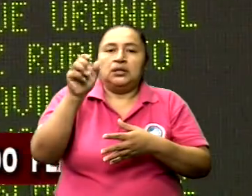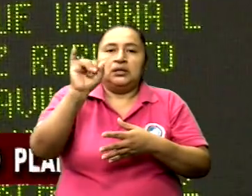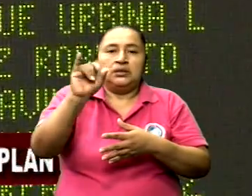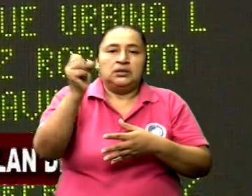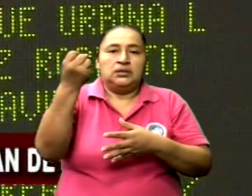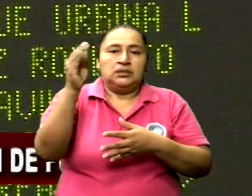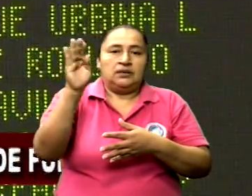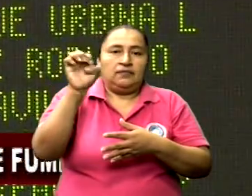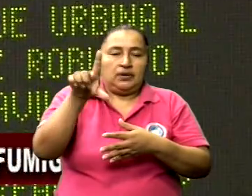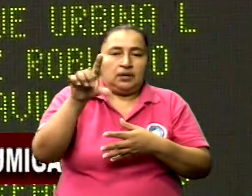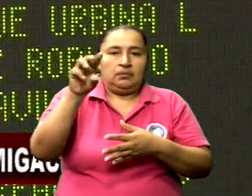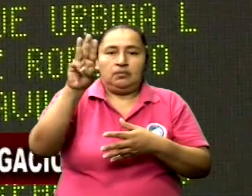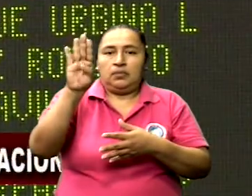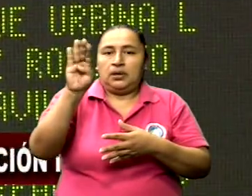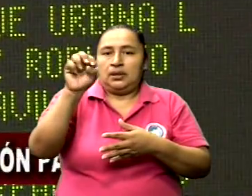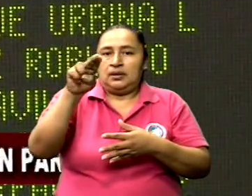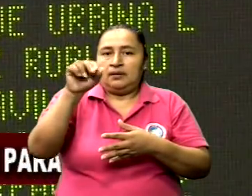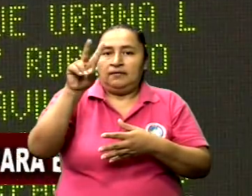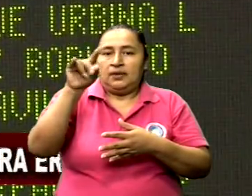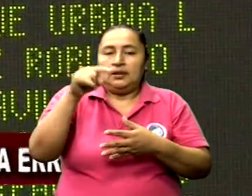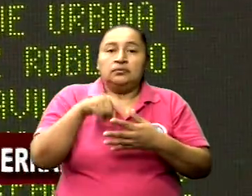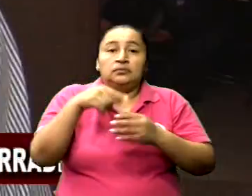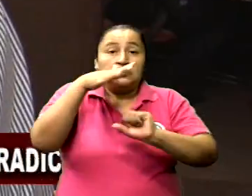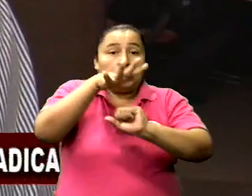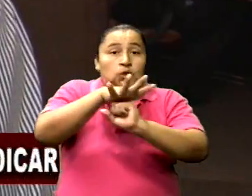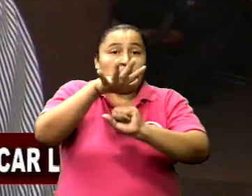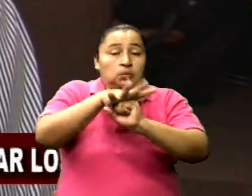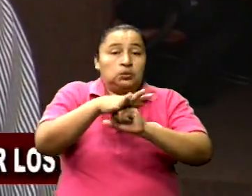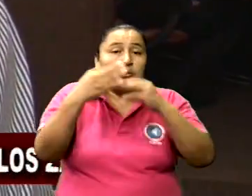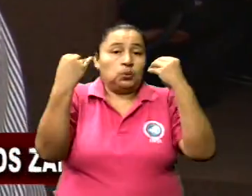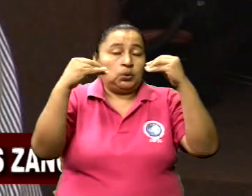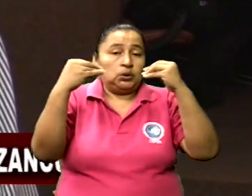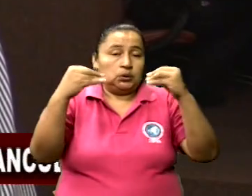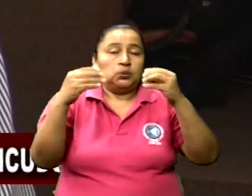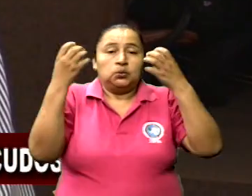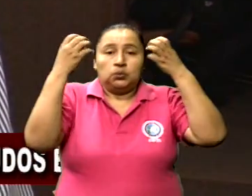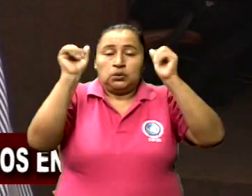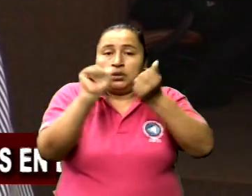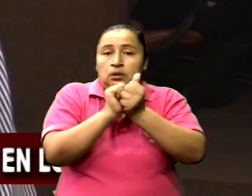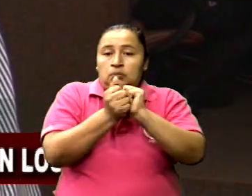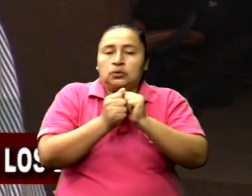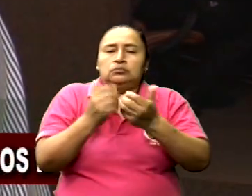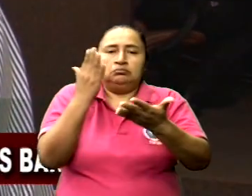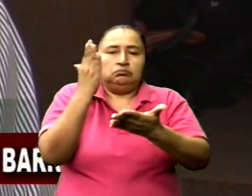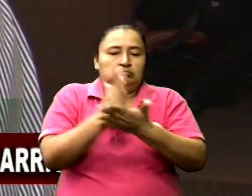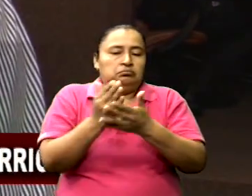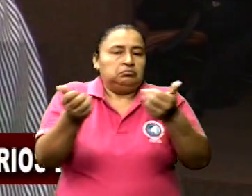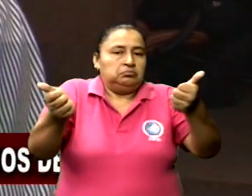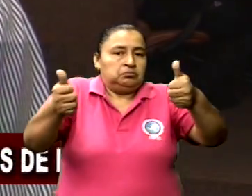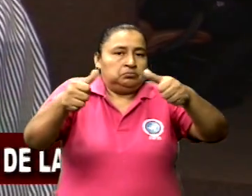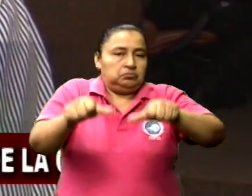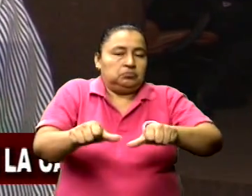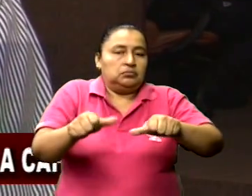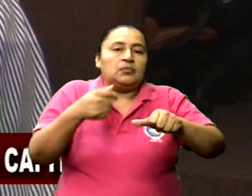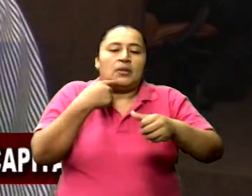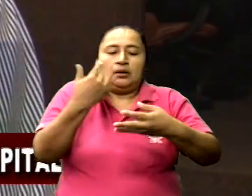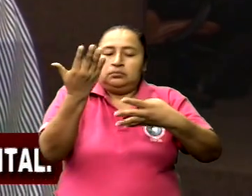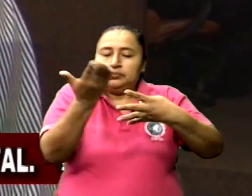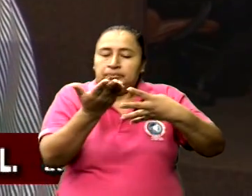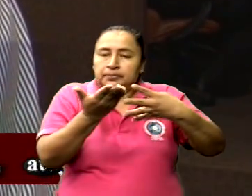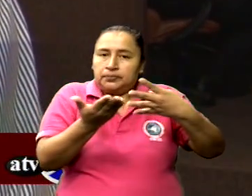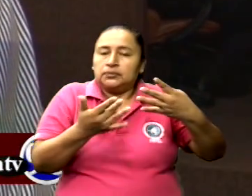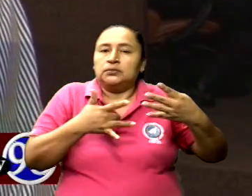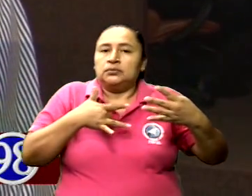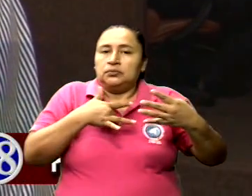Benavides Gutiérrez. La Comisión de Educación, Cultura y Deporte y Medios de Comunicación dictaminó de conformidad con los requisitos que establece la